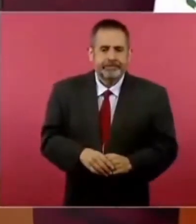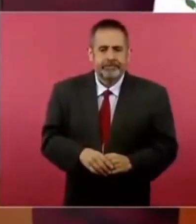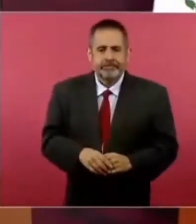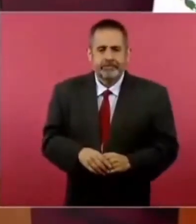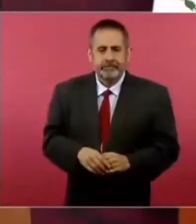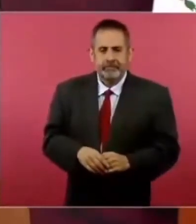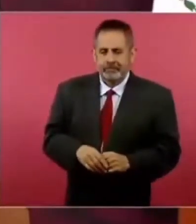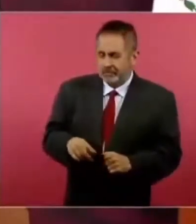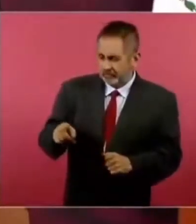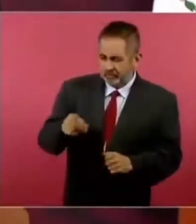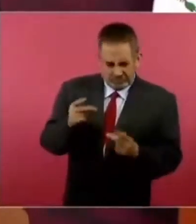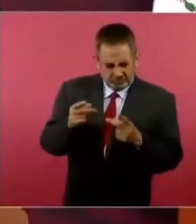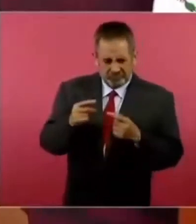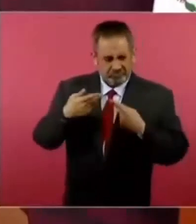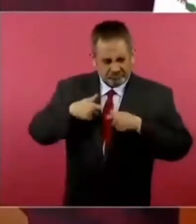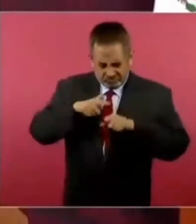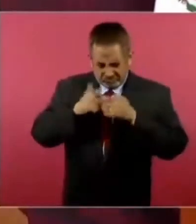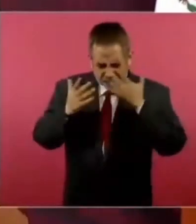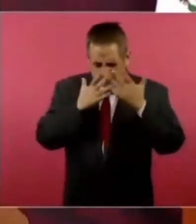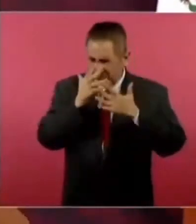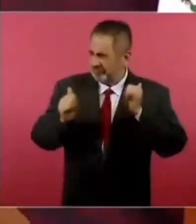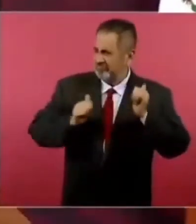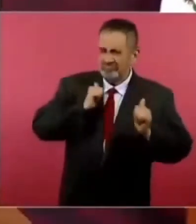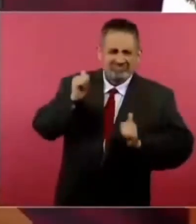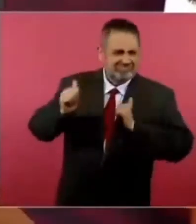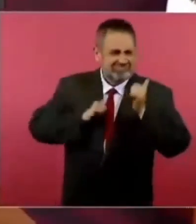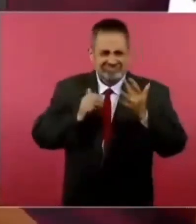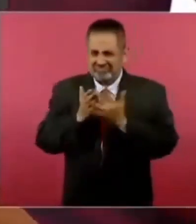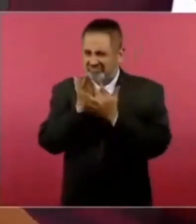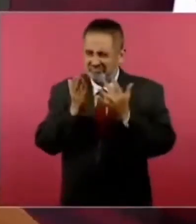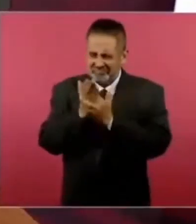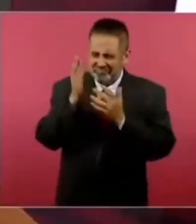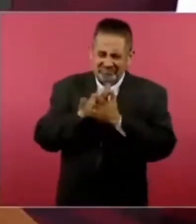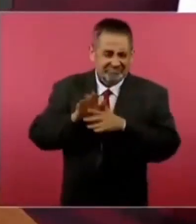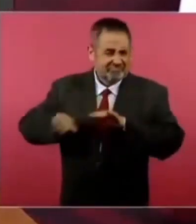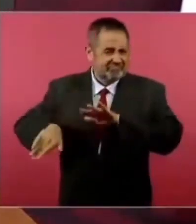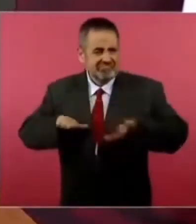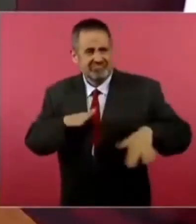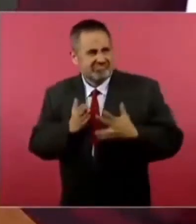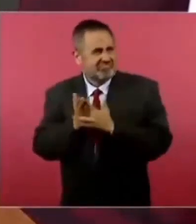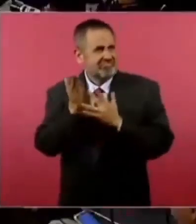vas a llegar, hasta mero arriba.